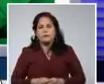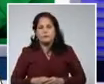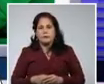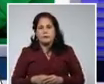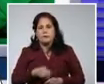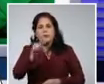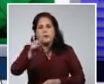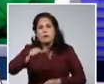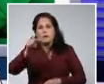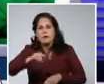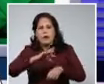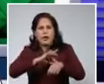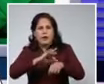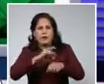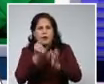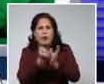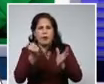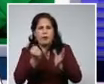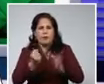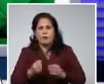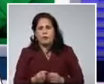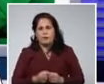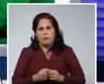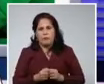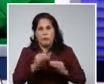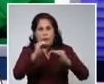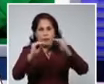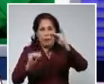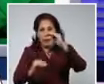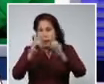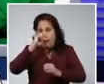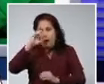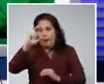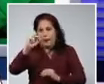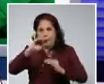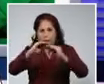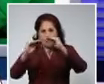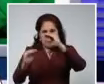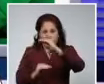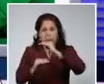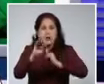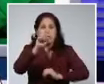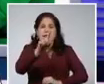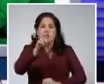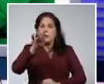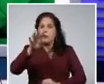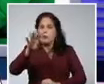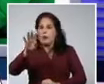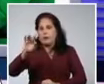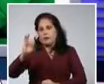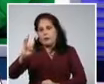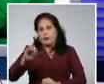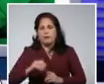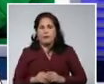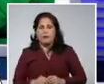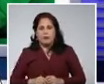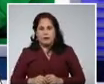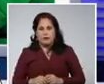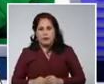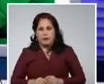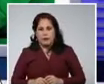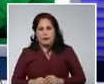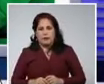pacientes diagnosticados menores de 20 años. Estamos hablando de 147. De